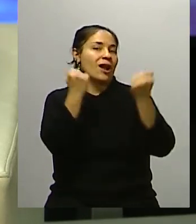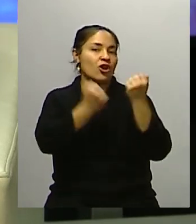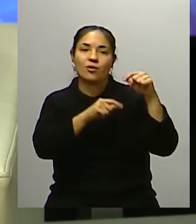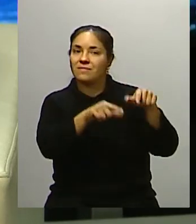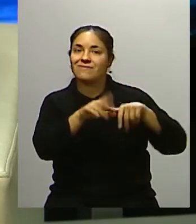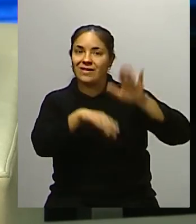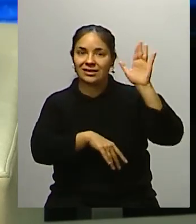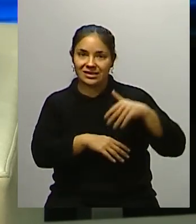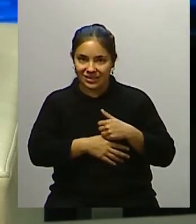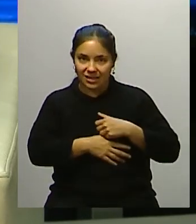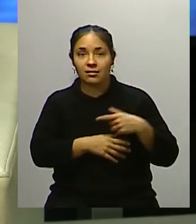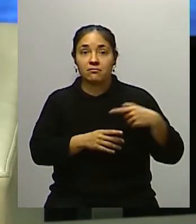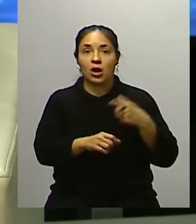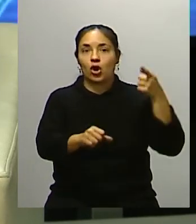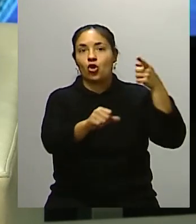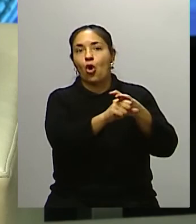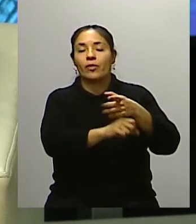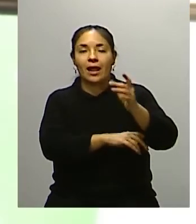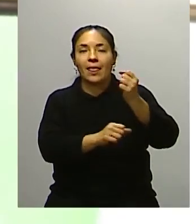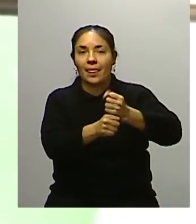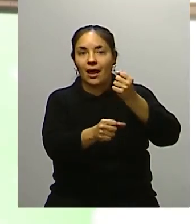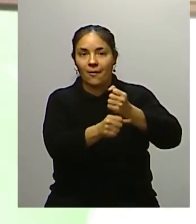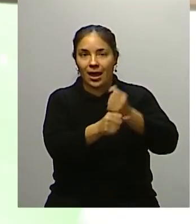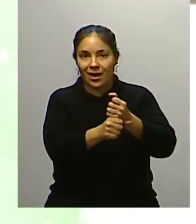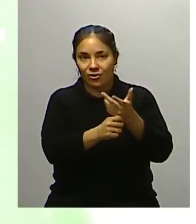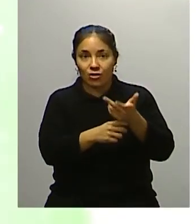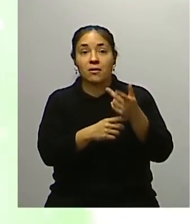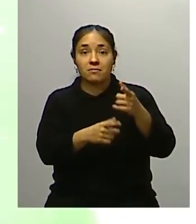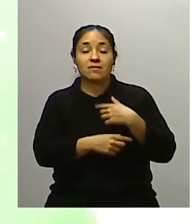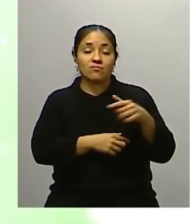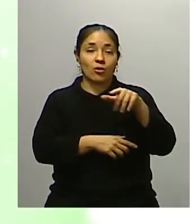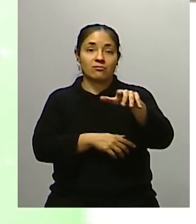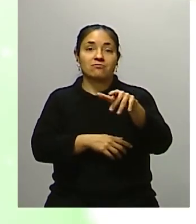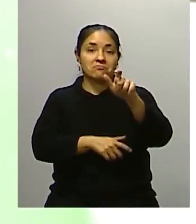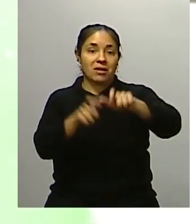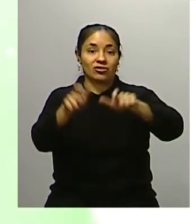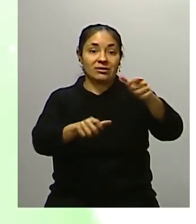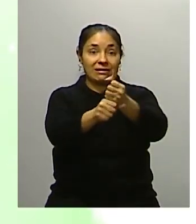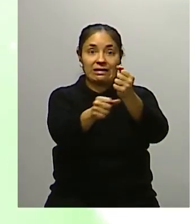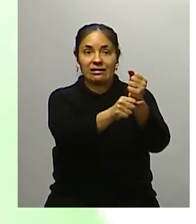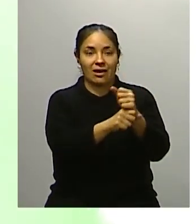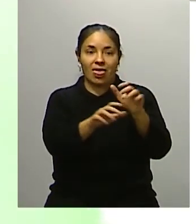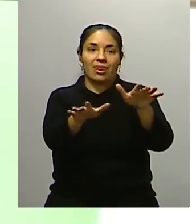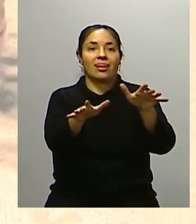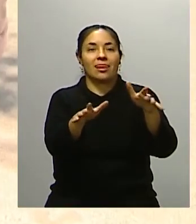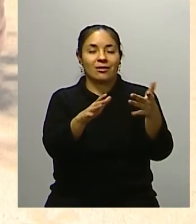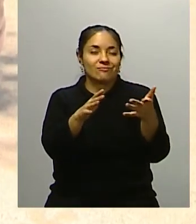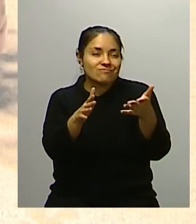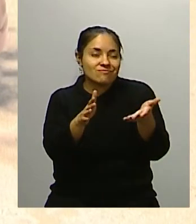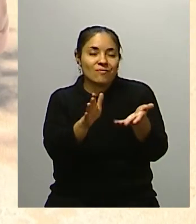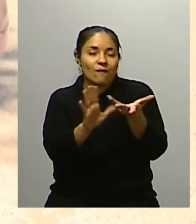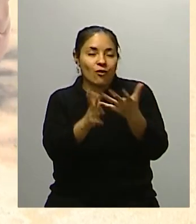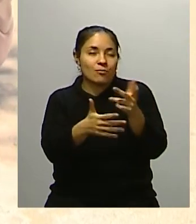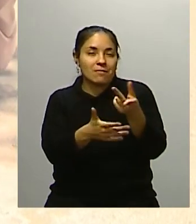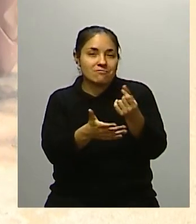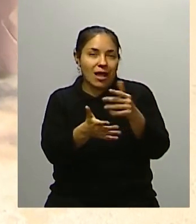primero que va a atacar es el empleo, porque es de lo cual se nutre el capitalismo. Entonces, lamentablemente, nosotros ahora en nuestro